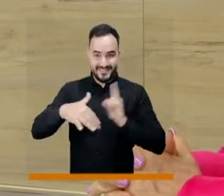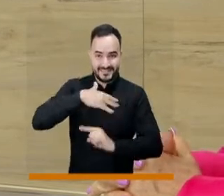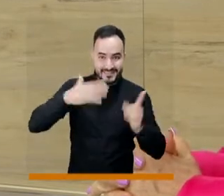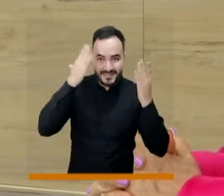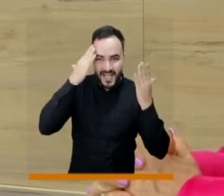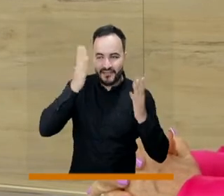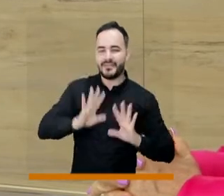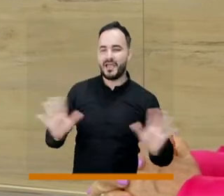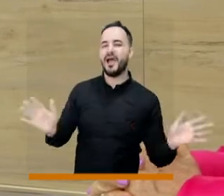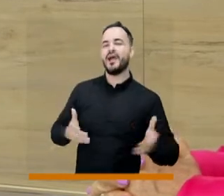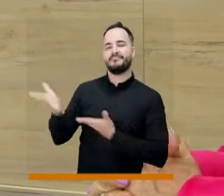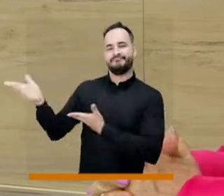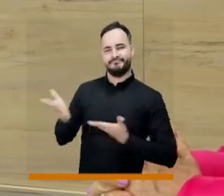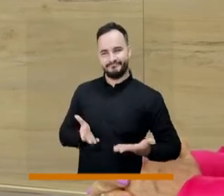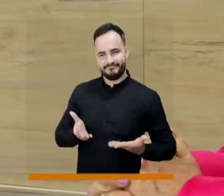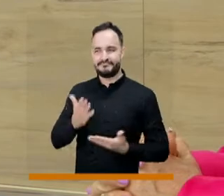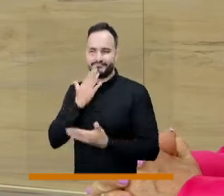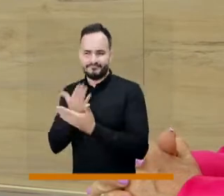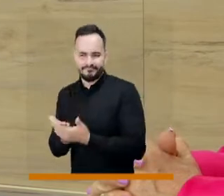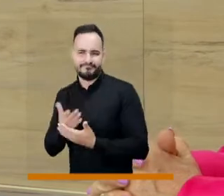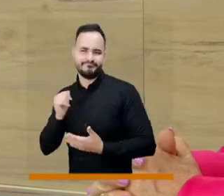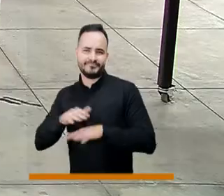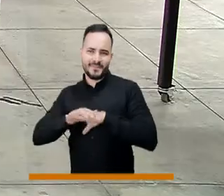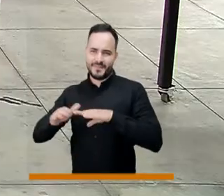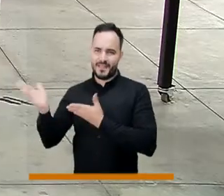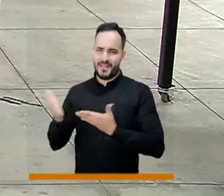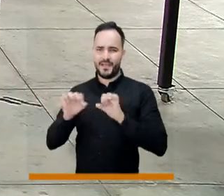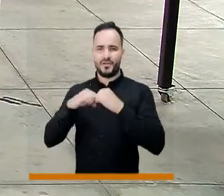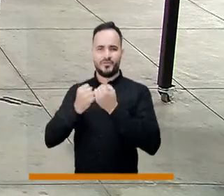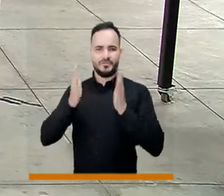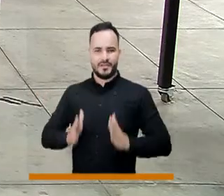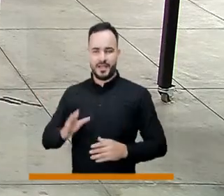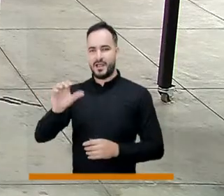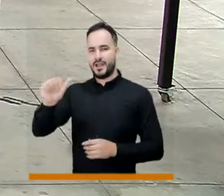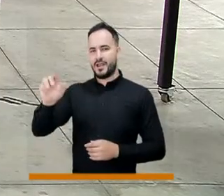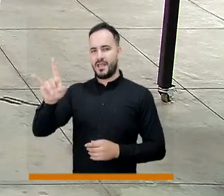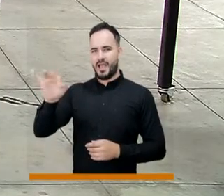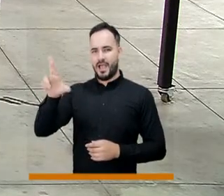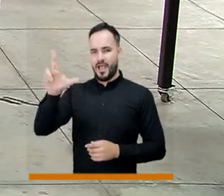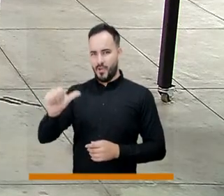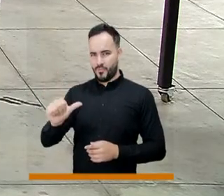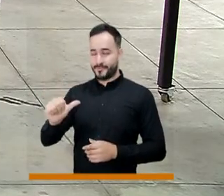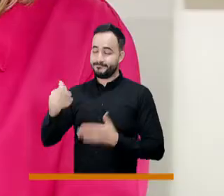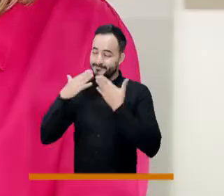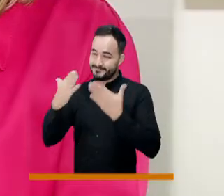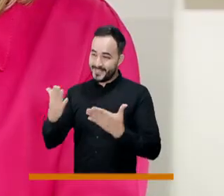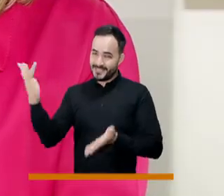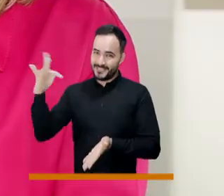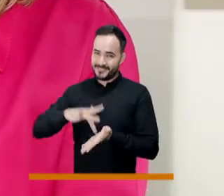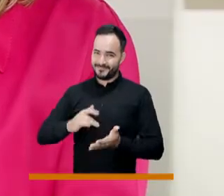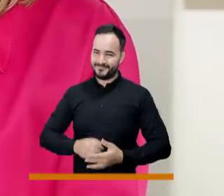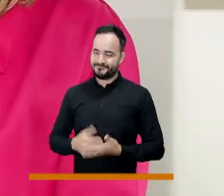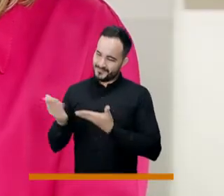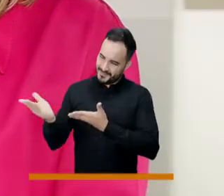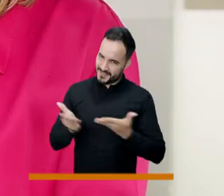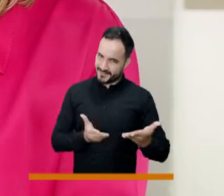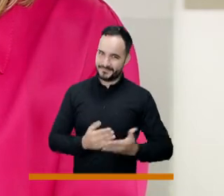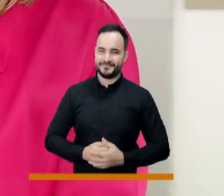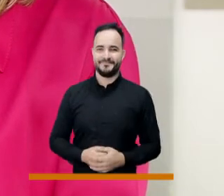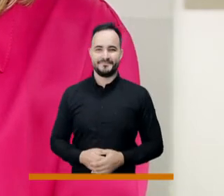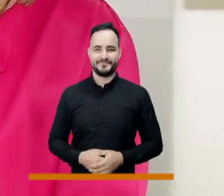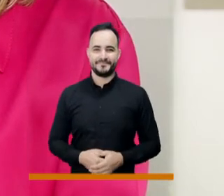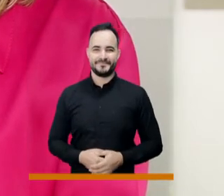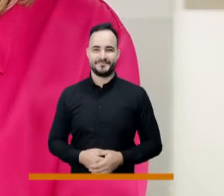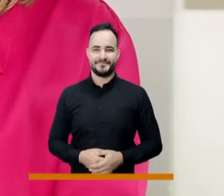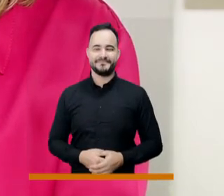saludo y la bienvenida especial con nuestra concejal anfitriona, la doctora Aura Marlene Arcila Giraldo. Doctora Aura, bienvenida como